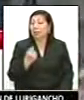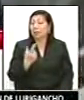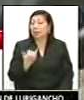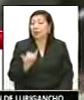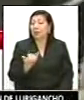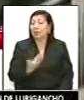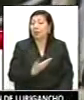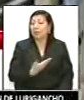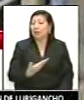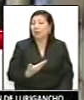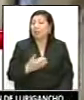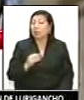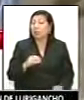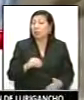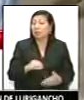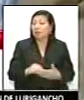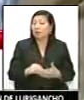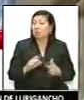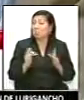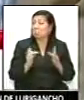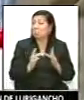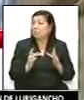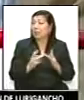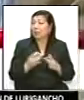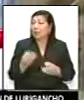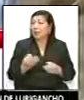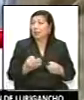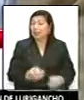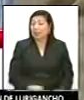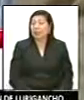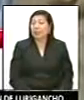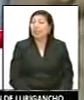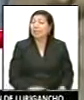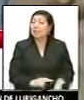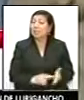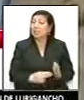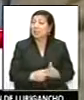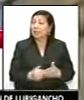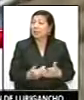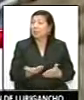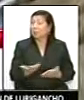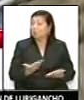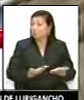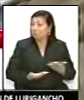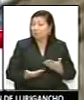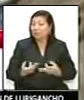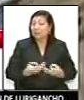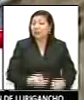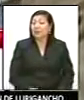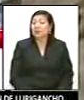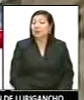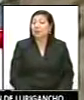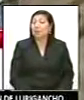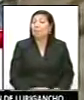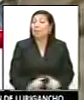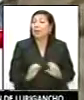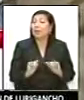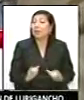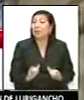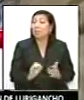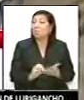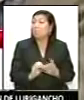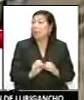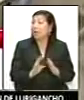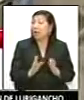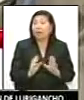el Ejecutivo siempre nos pone que genera un impacto presupuestal, que implica una presión retroactiva en el presupuesto, pero hay que quedar las cosas bien claras,